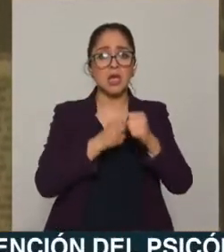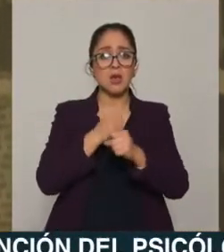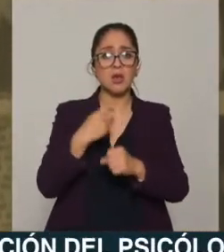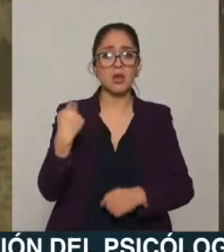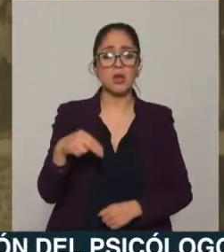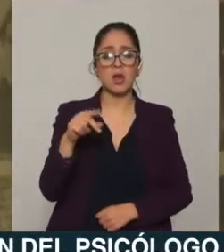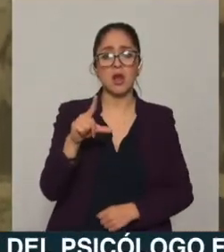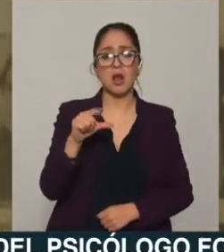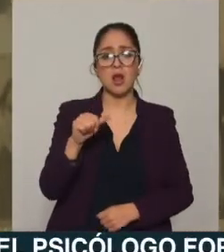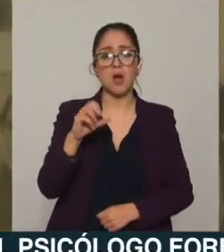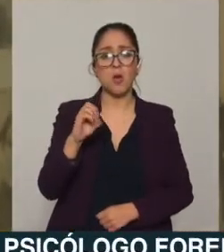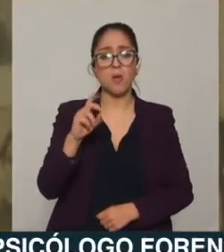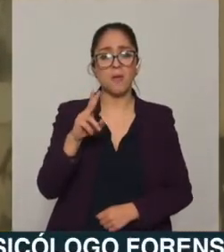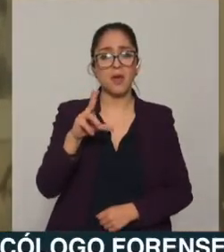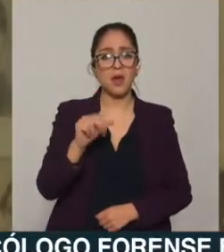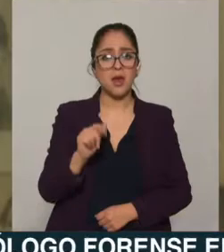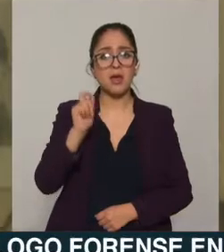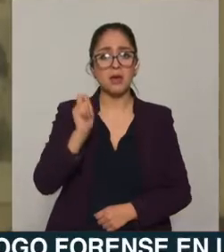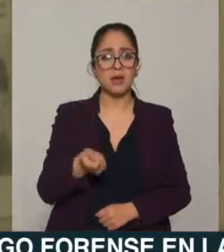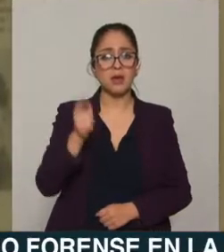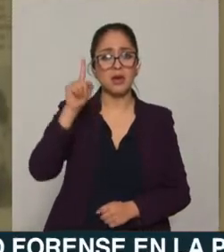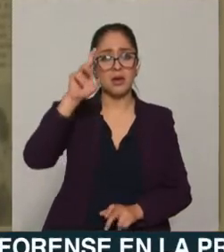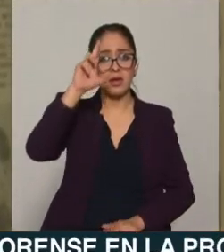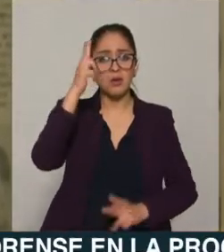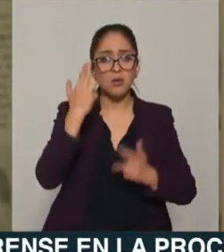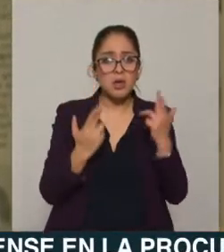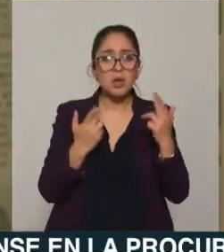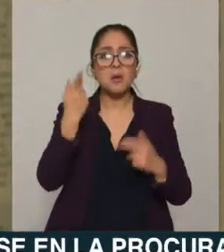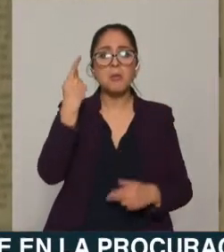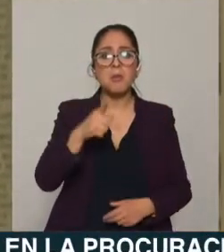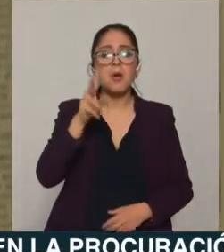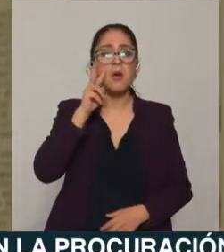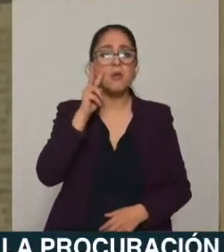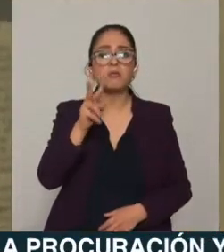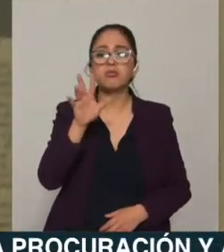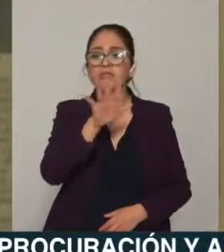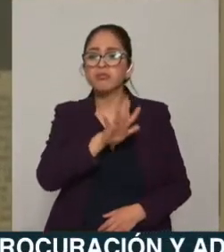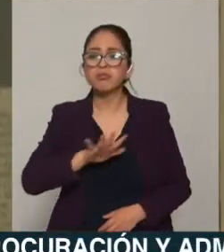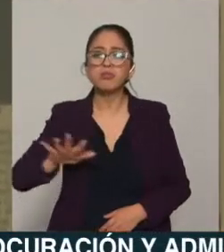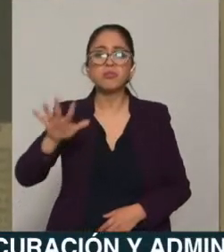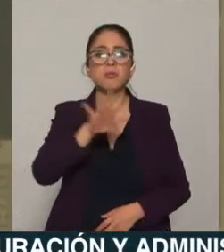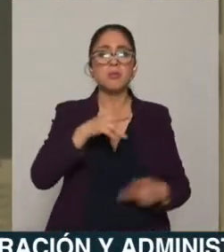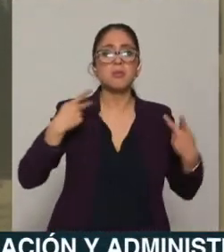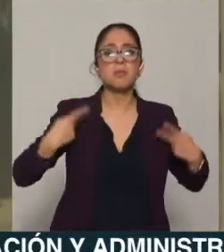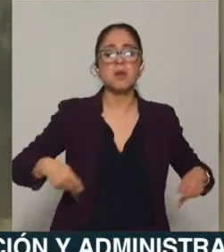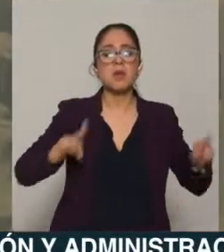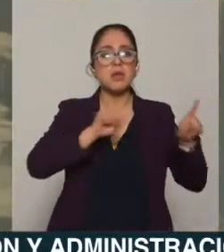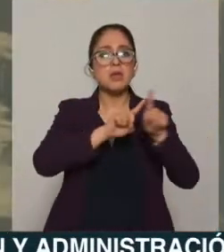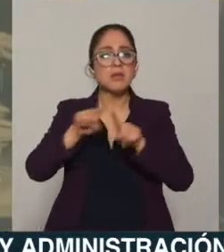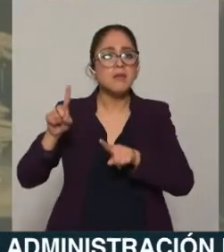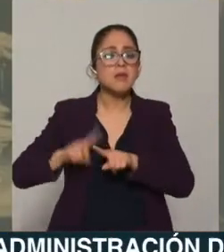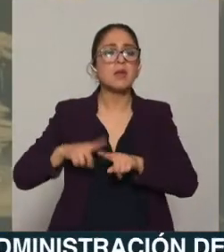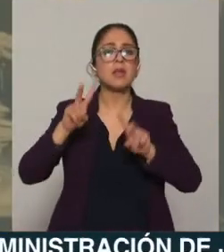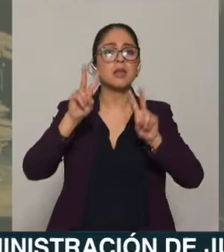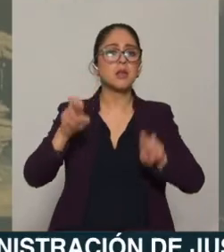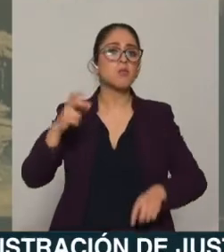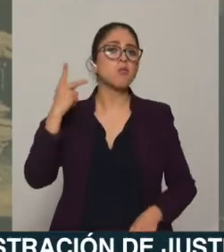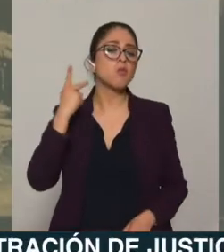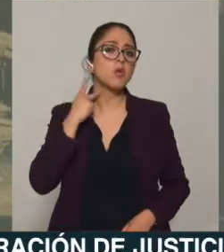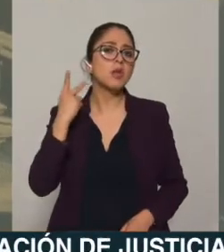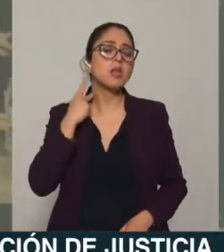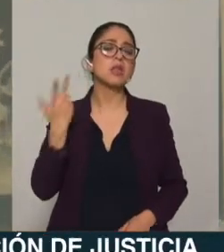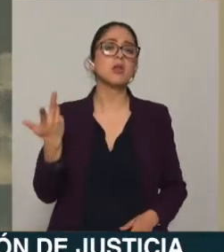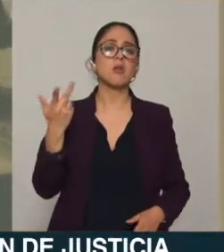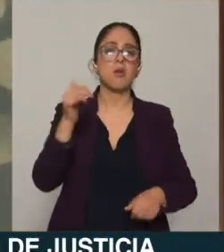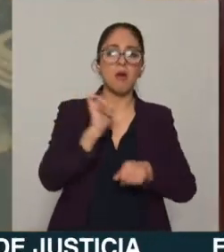atestiguó no solo sucesos revolucionarios, sino que también ha visto pasar decenas de personalidades del ámbito político, artístico